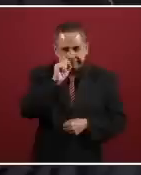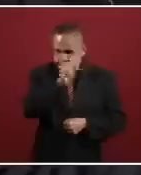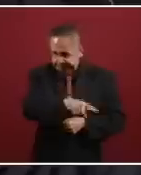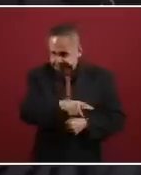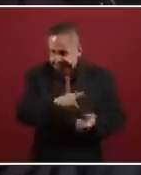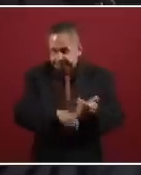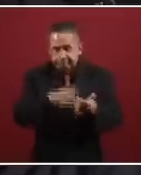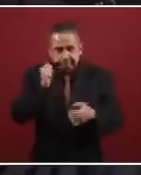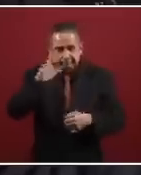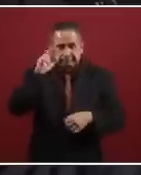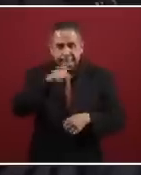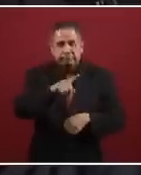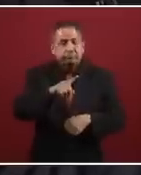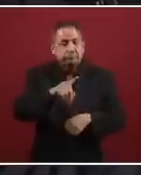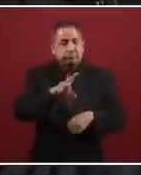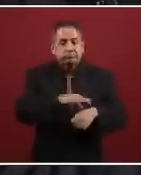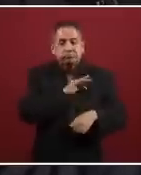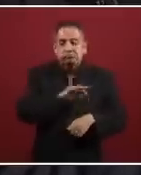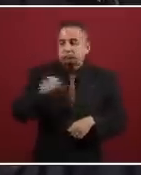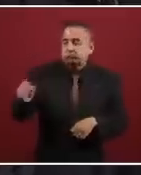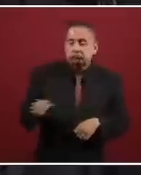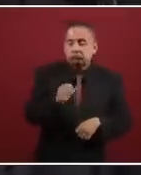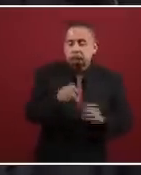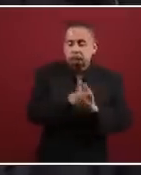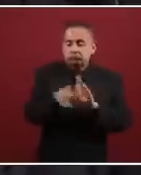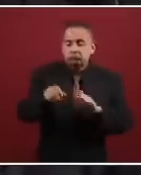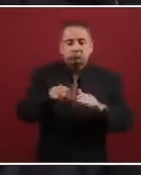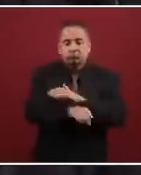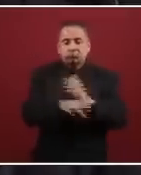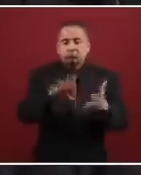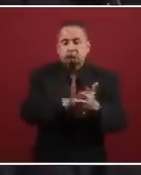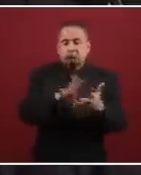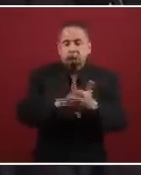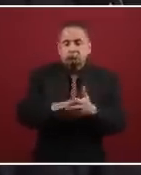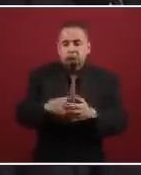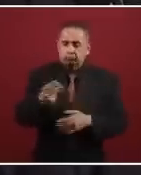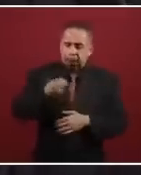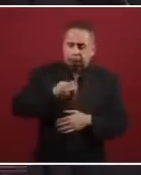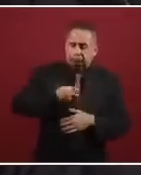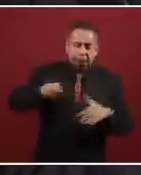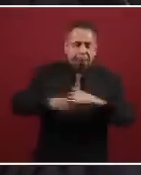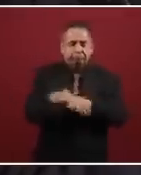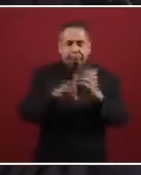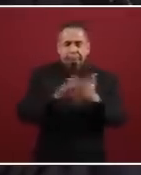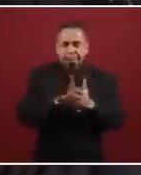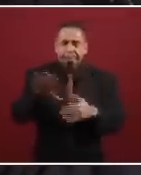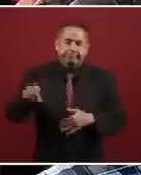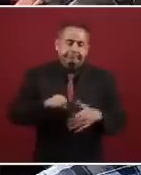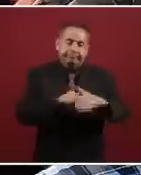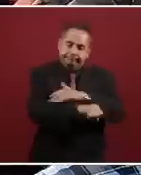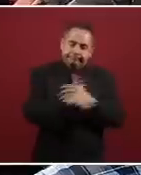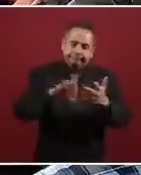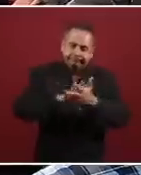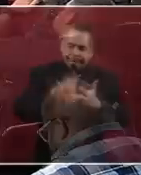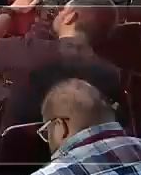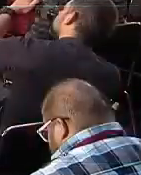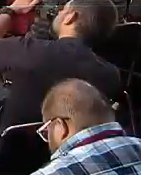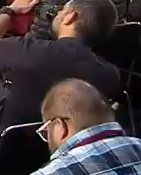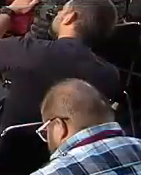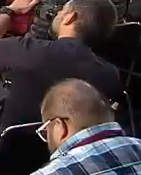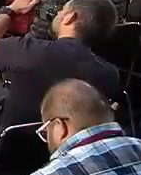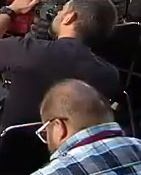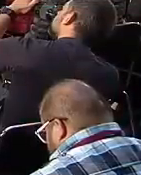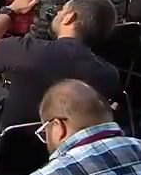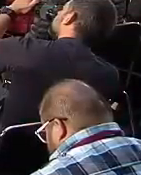todavía era legal meter a un periodista a la cárcel por el delito de difamación. Y ahí voy 2 veces a la cárcel, sin que